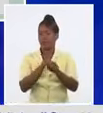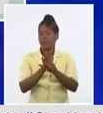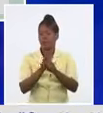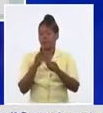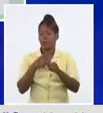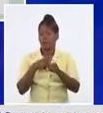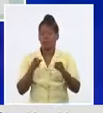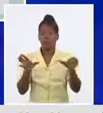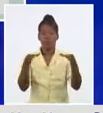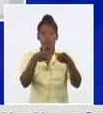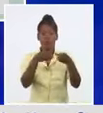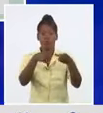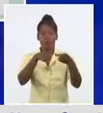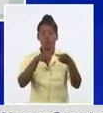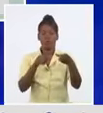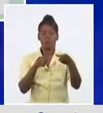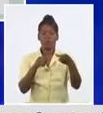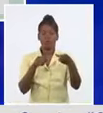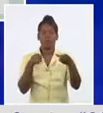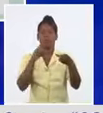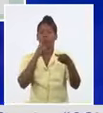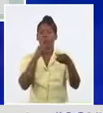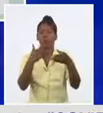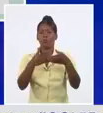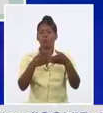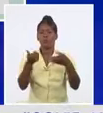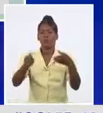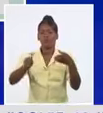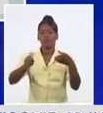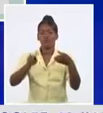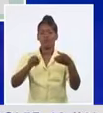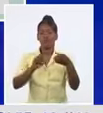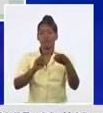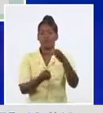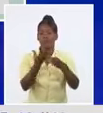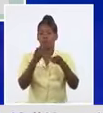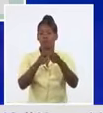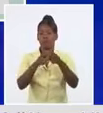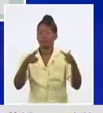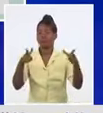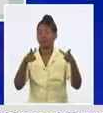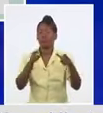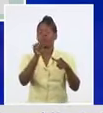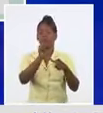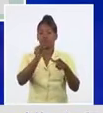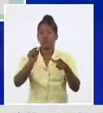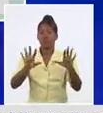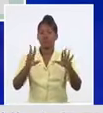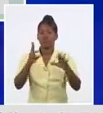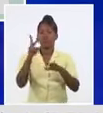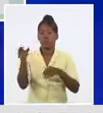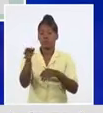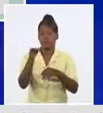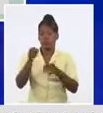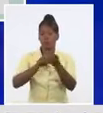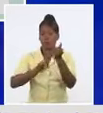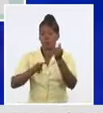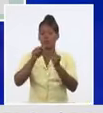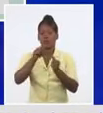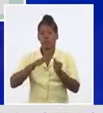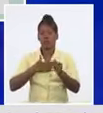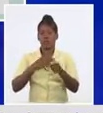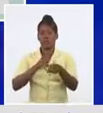superior al 6%. Todavía compleja la situación epidemiológica. Exceptuamos, como ha sido frecuente estos